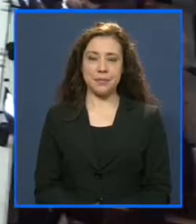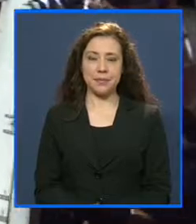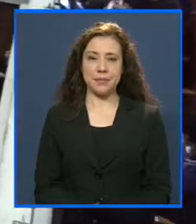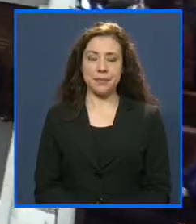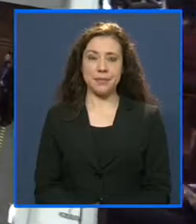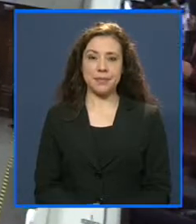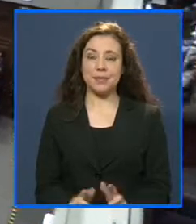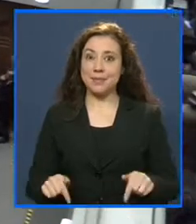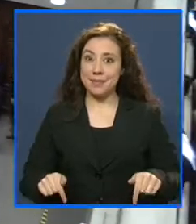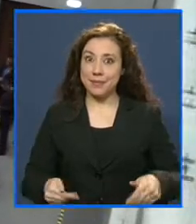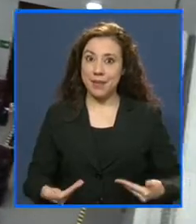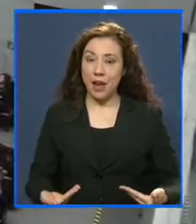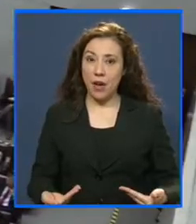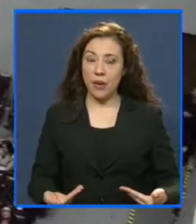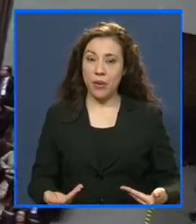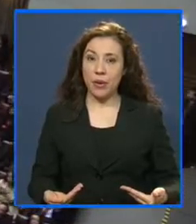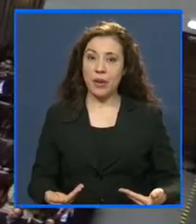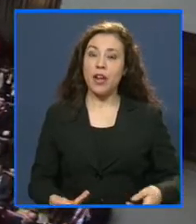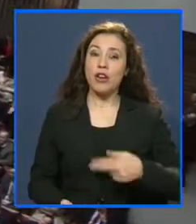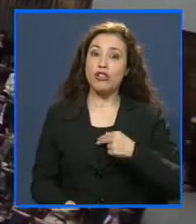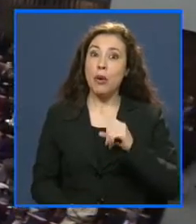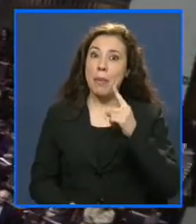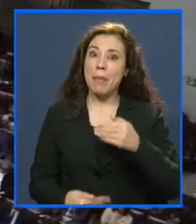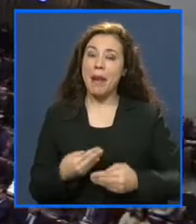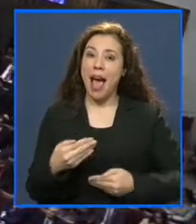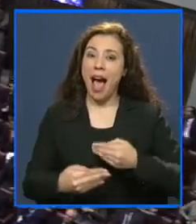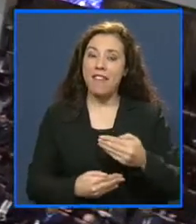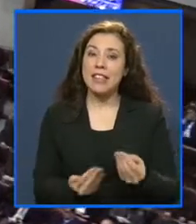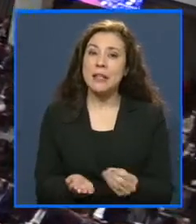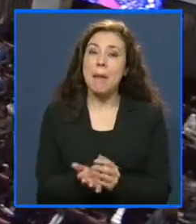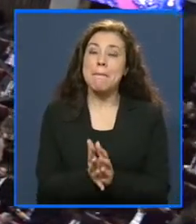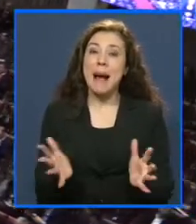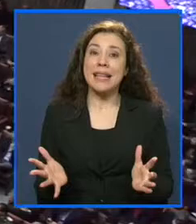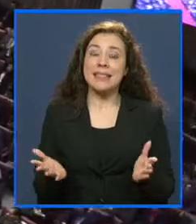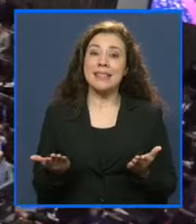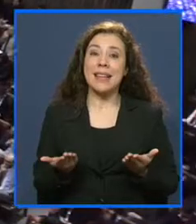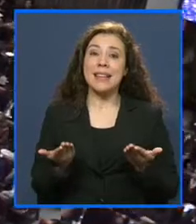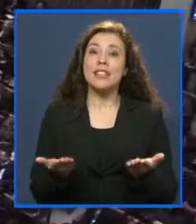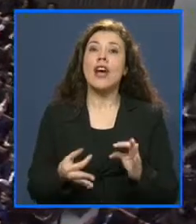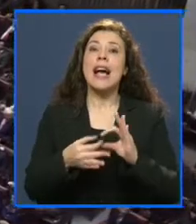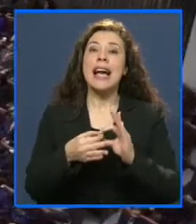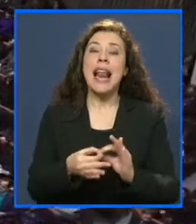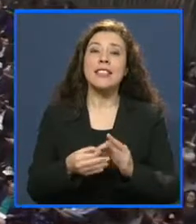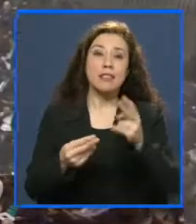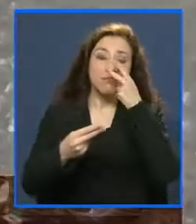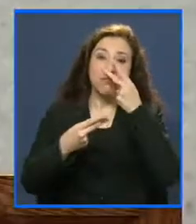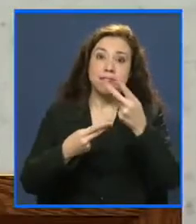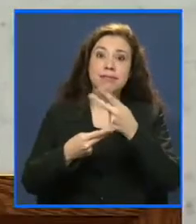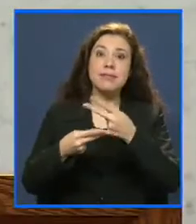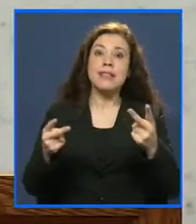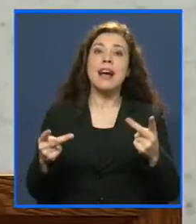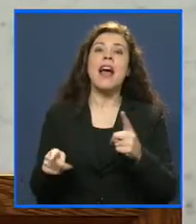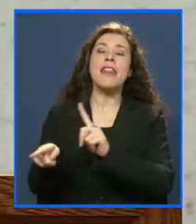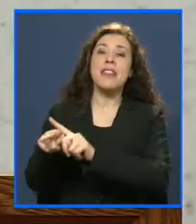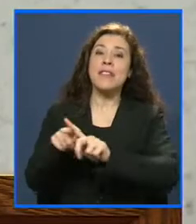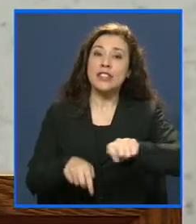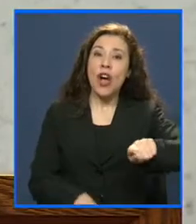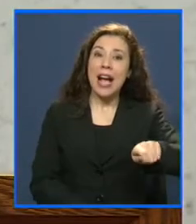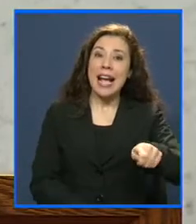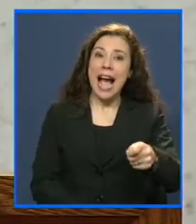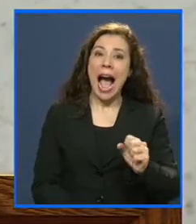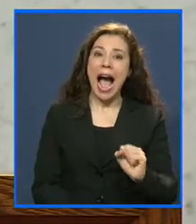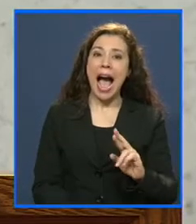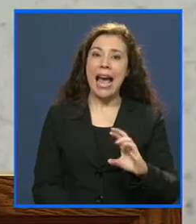hoy hemos dado un primer paso en ampliación de cobertura gracias a la transmisión de diversos canales de